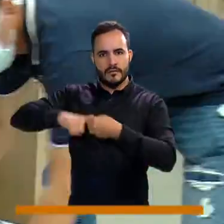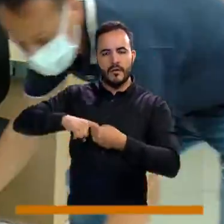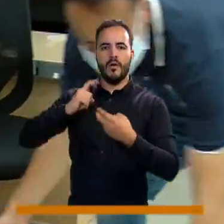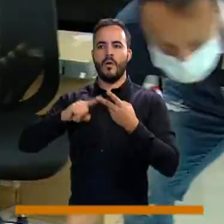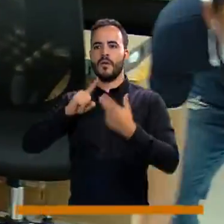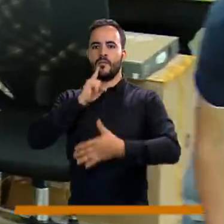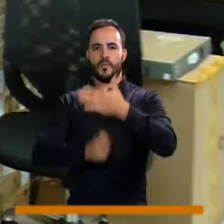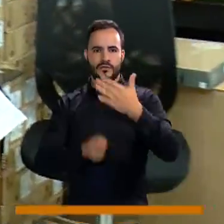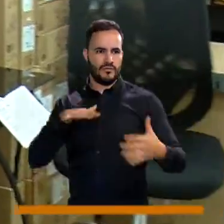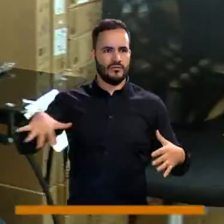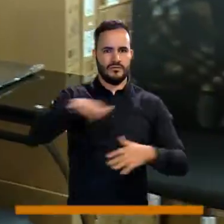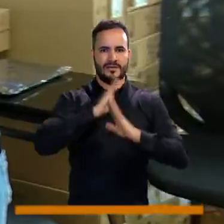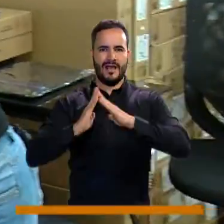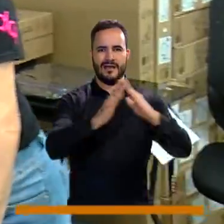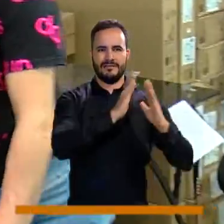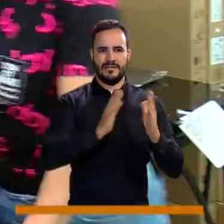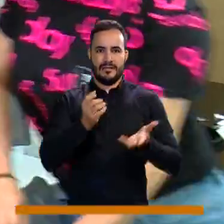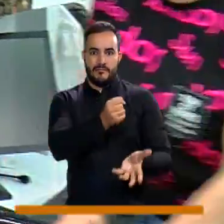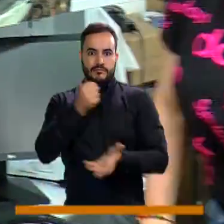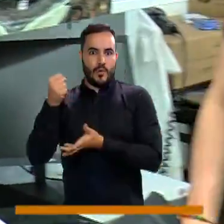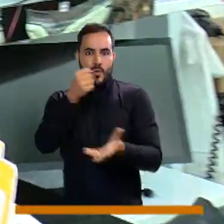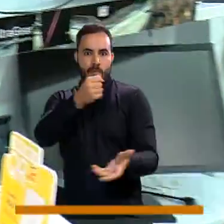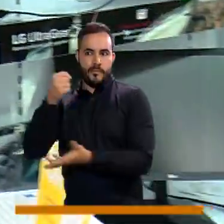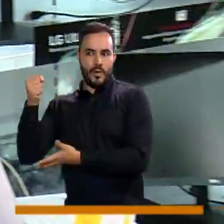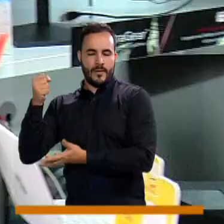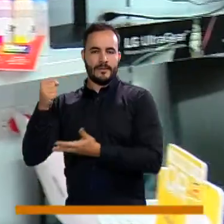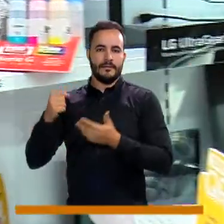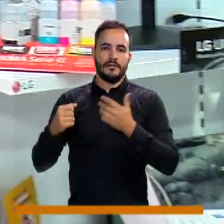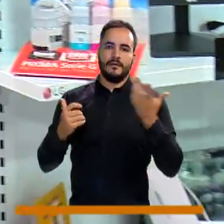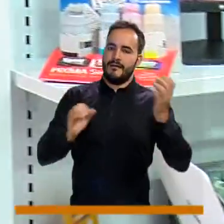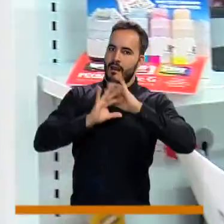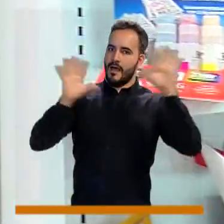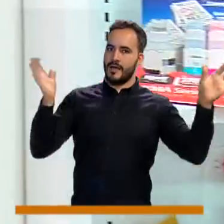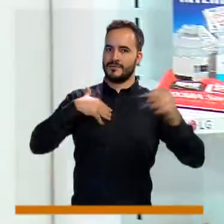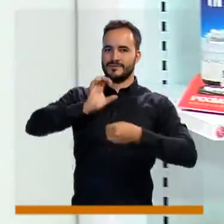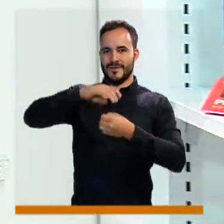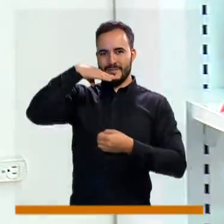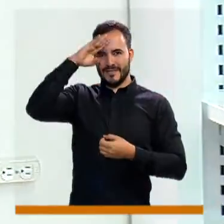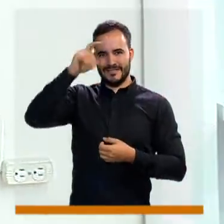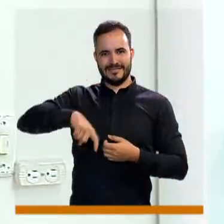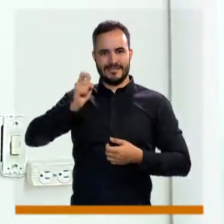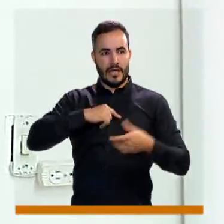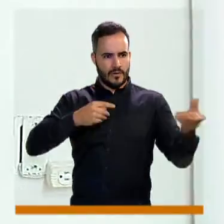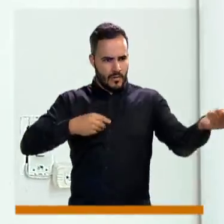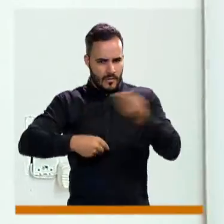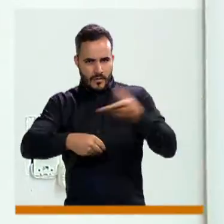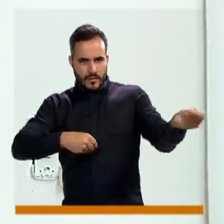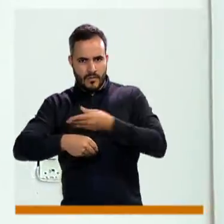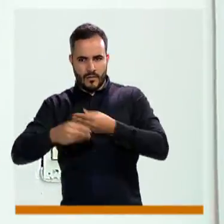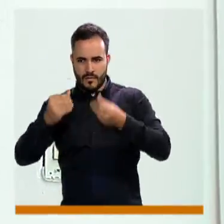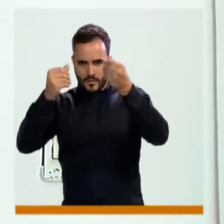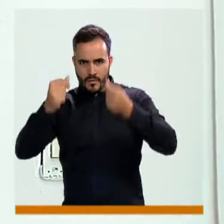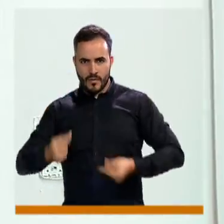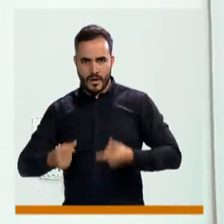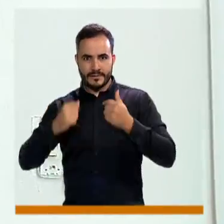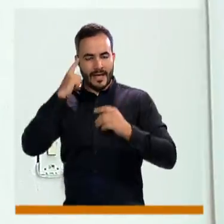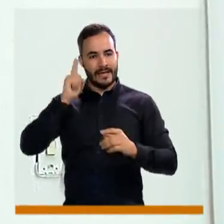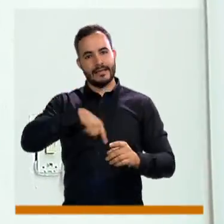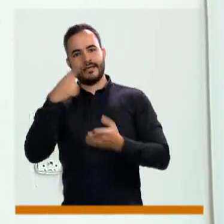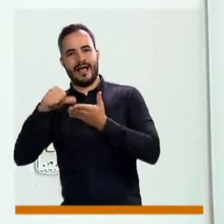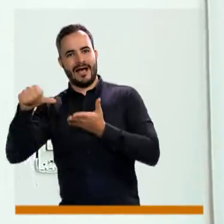como es el impuesto de industria y comercio y el impuesto predial, por ejemplo. Entonces la ciudad debe tener un ejercicio de